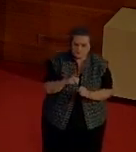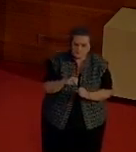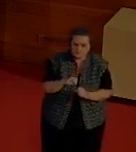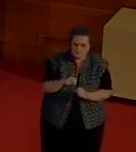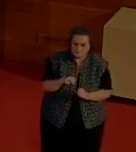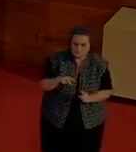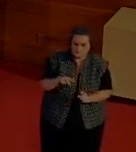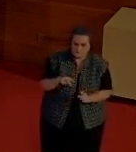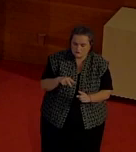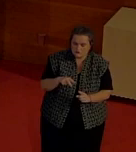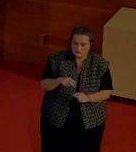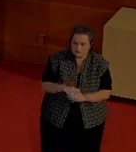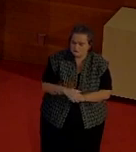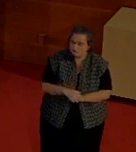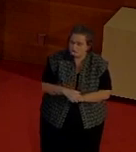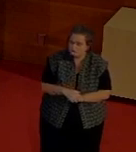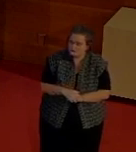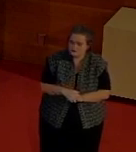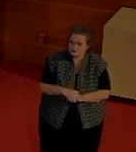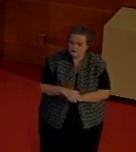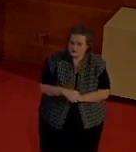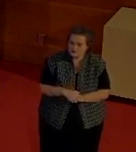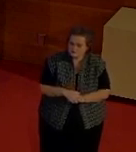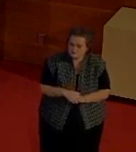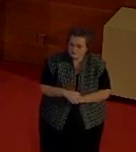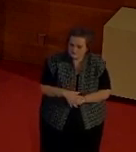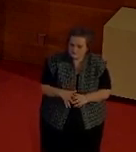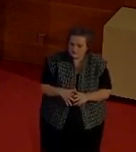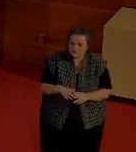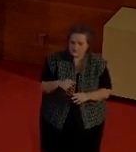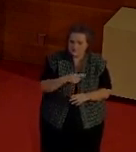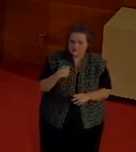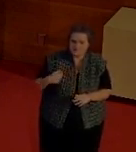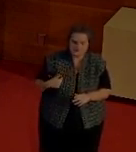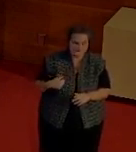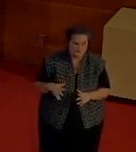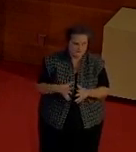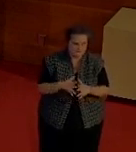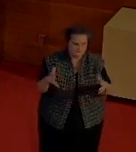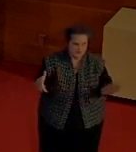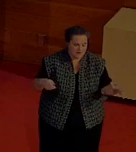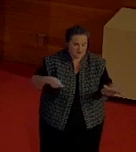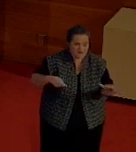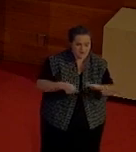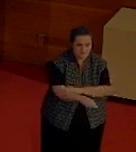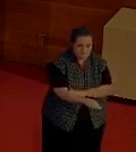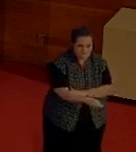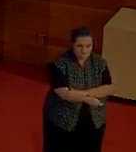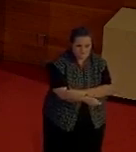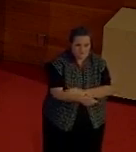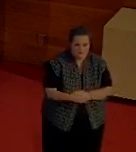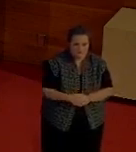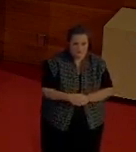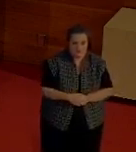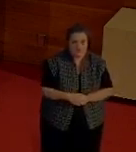exclusivamente económico de las Macro inversiones que Está realizando china en el resto del mundo Sudáfrica eh